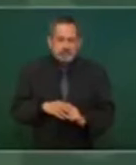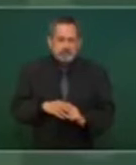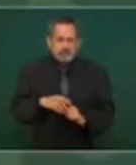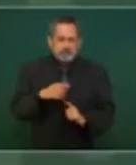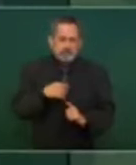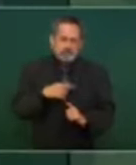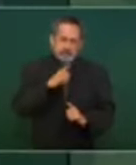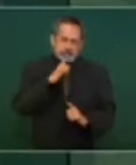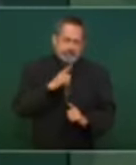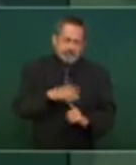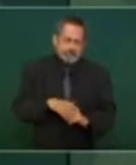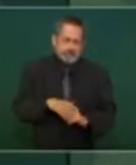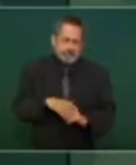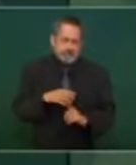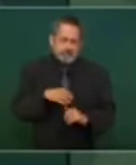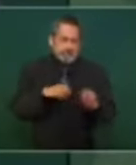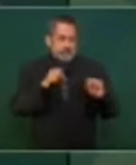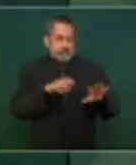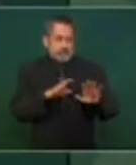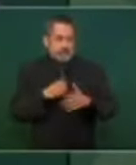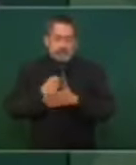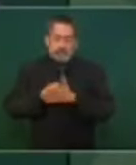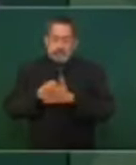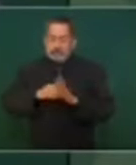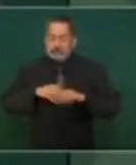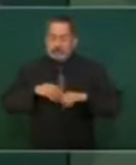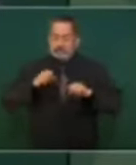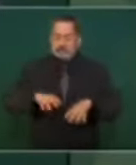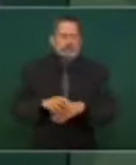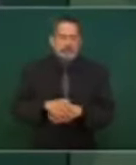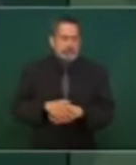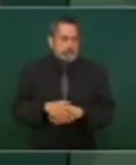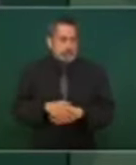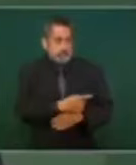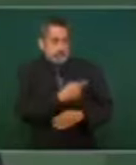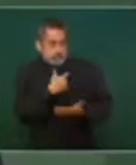dejar de luchar. Se equivocan.